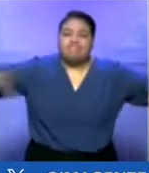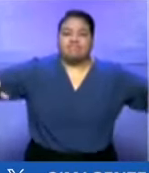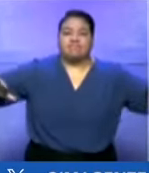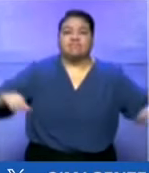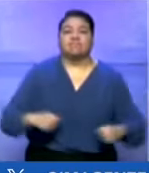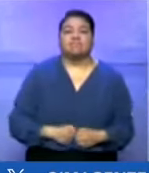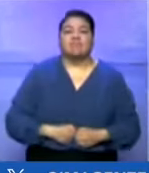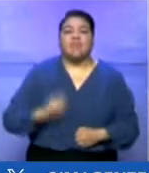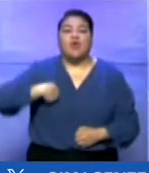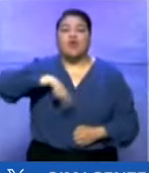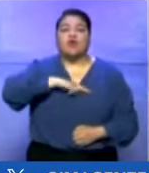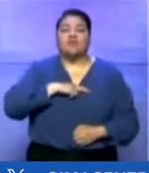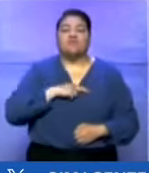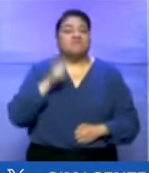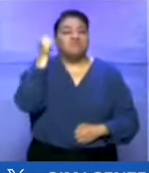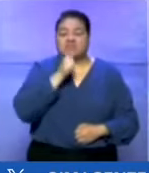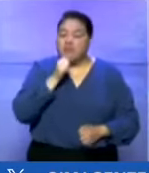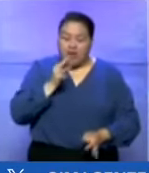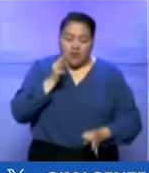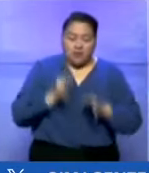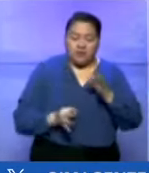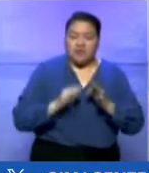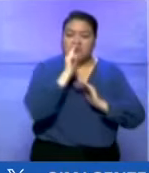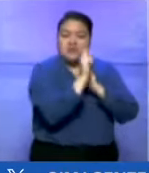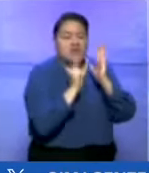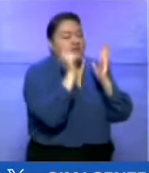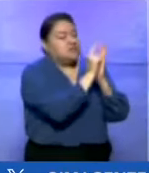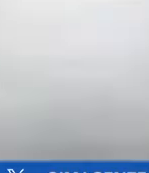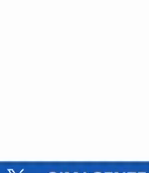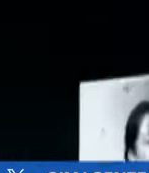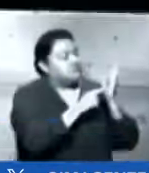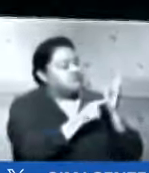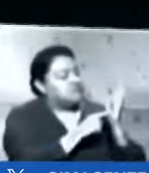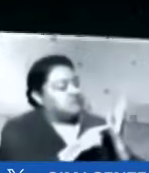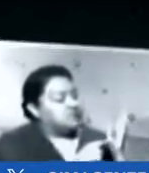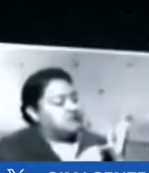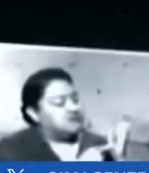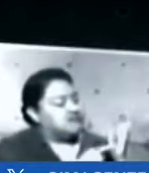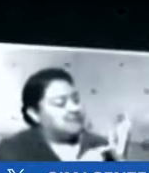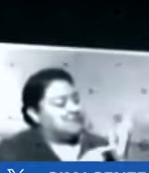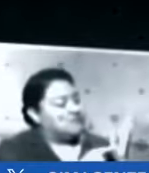juzgar con libertad y con apego a derecho